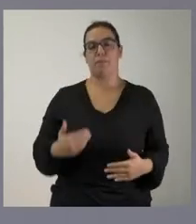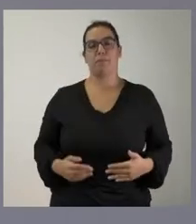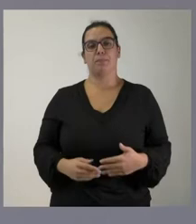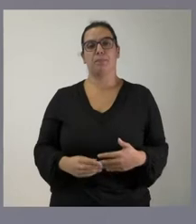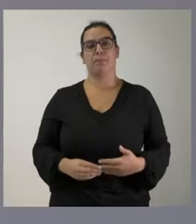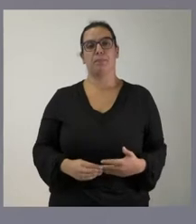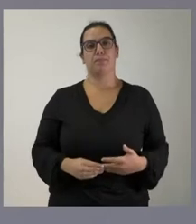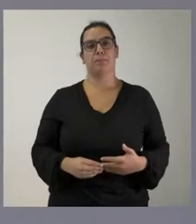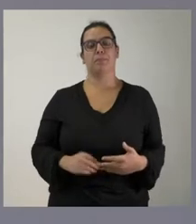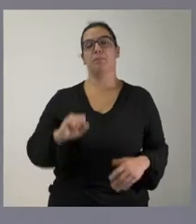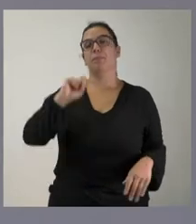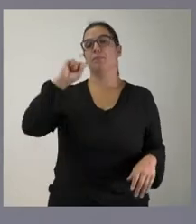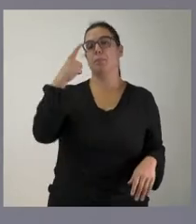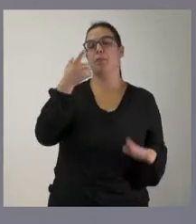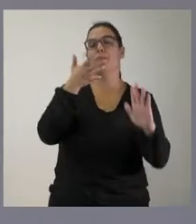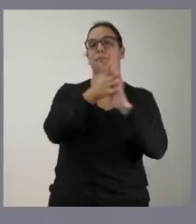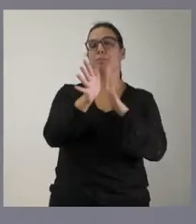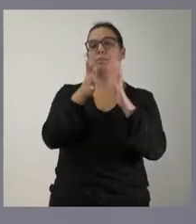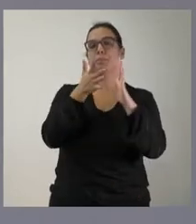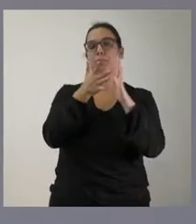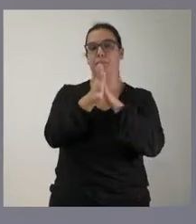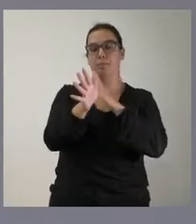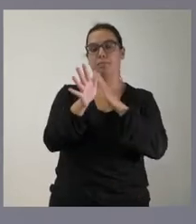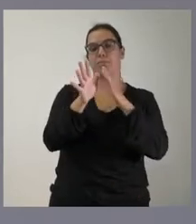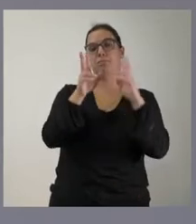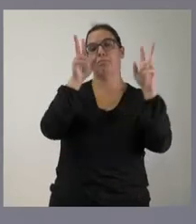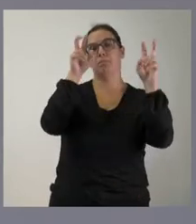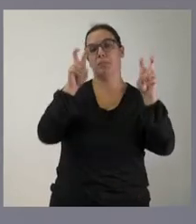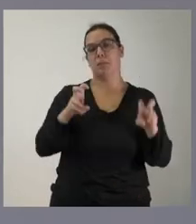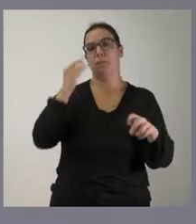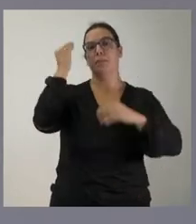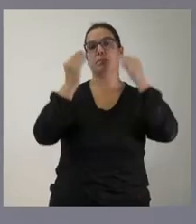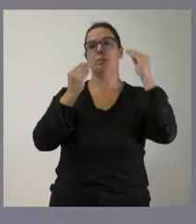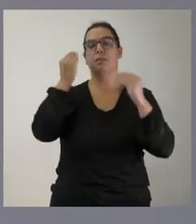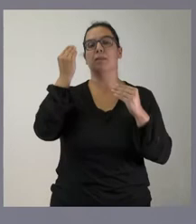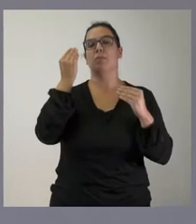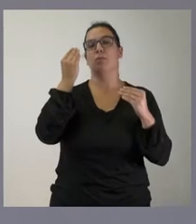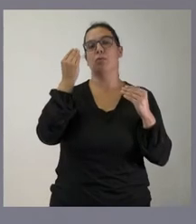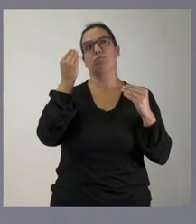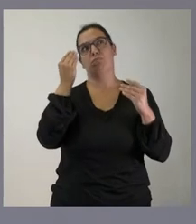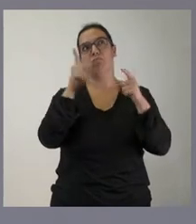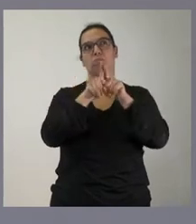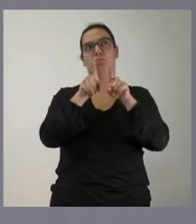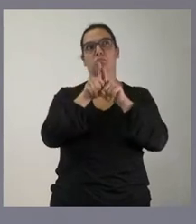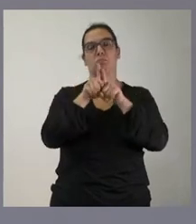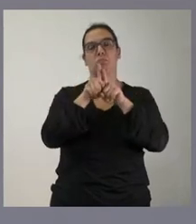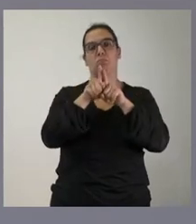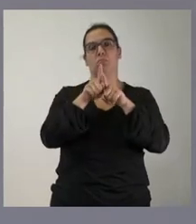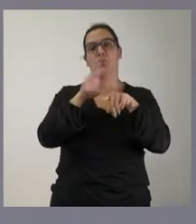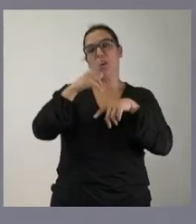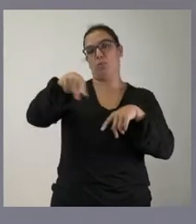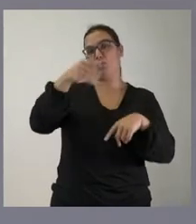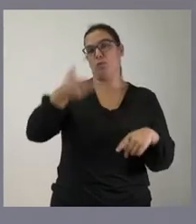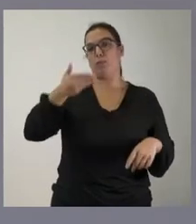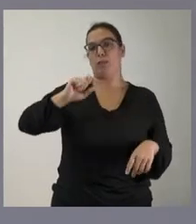relataré en primer lugar lo que consideramos que son los dos aspectos quizá desde el punto de vista de ustedes más relevantes